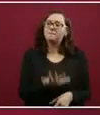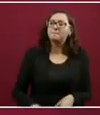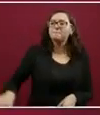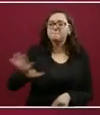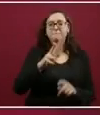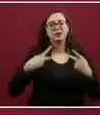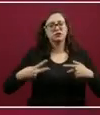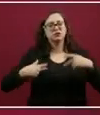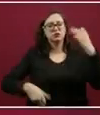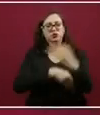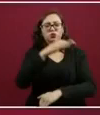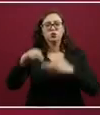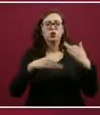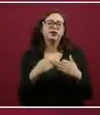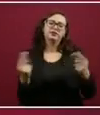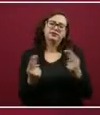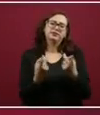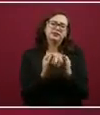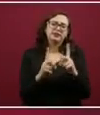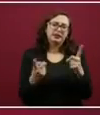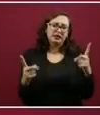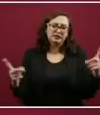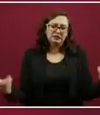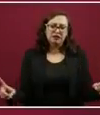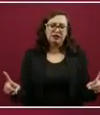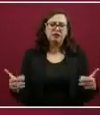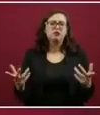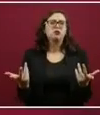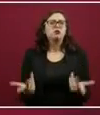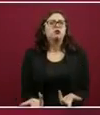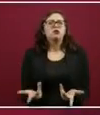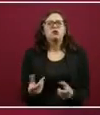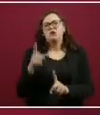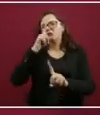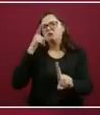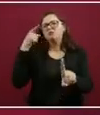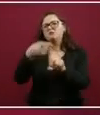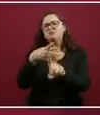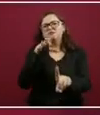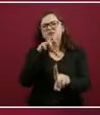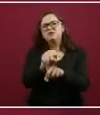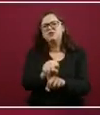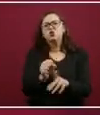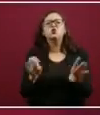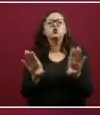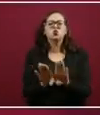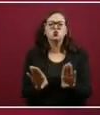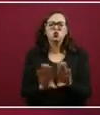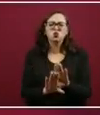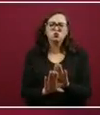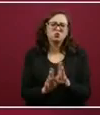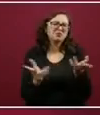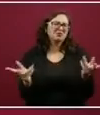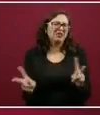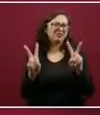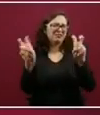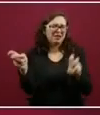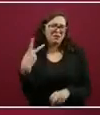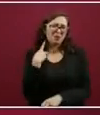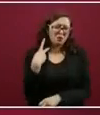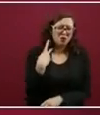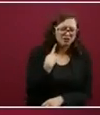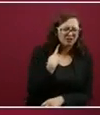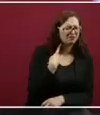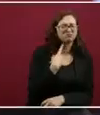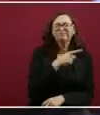población. ¿Cómo lograr esa meta, ese ideal? No es un asunto de políticas públicas, es un